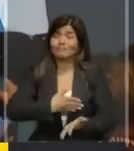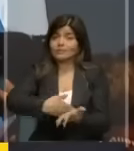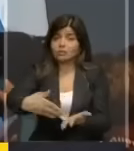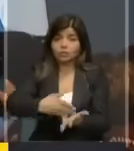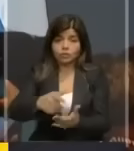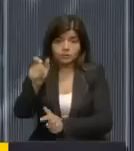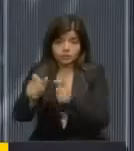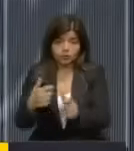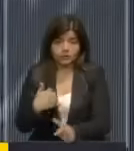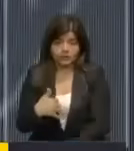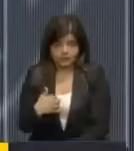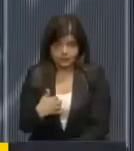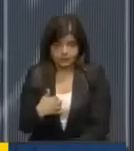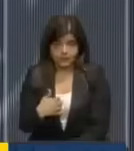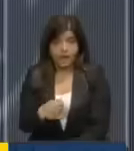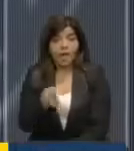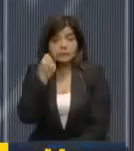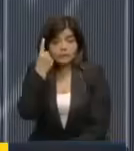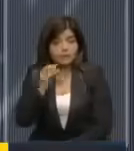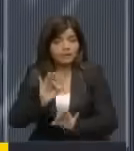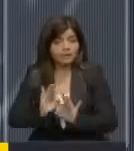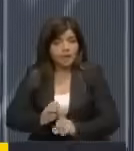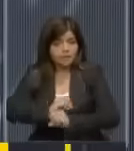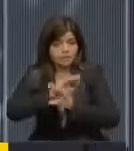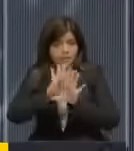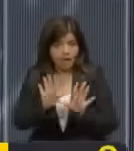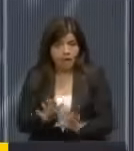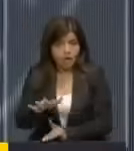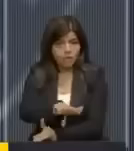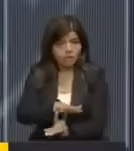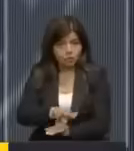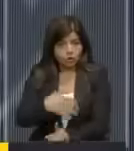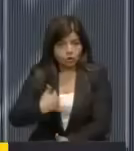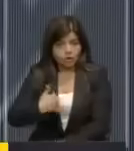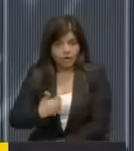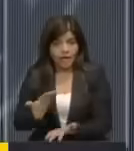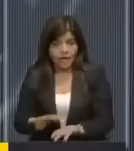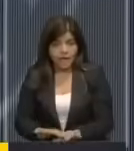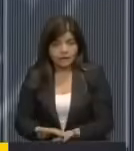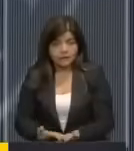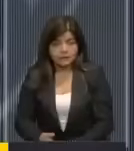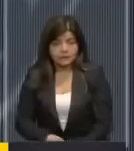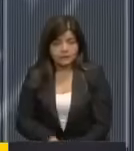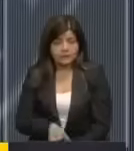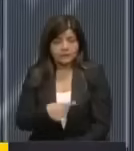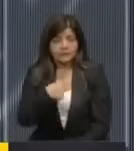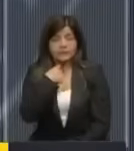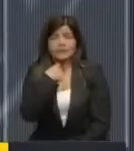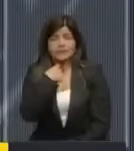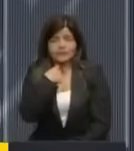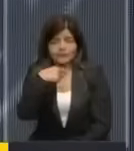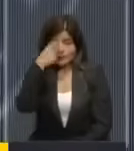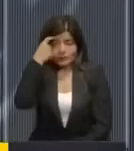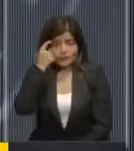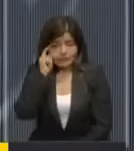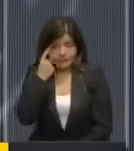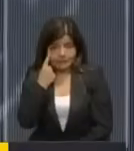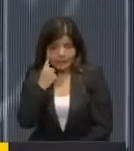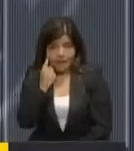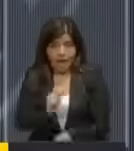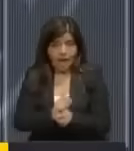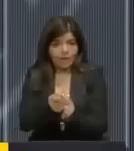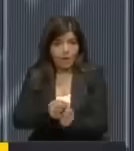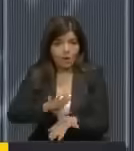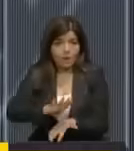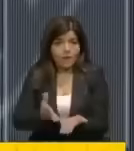argentinos. Que se entienda bien, la situación de Argentina es crítica. Los cambios que nuestro país necesita